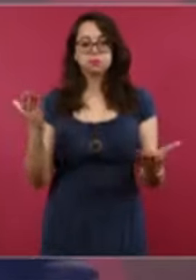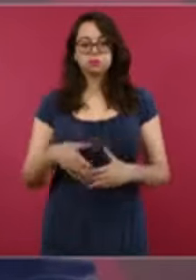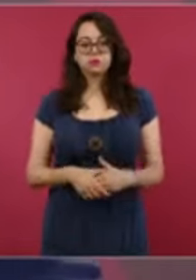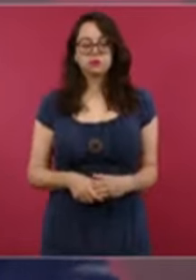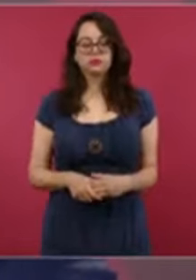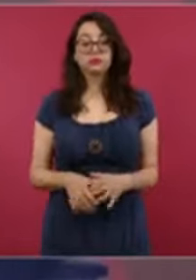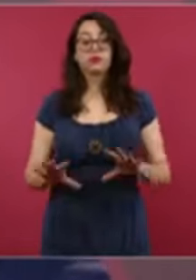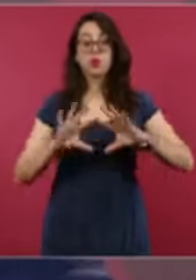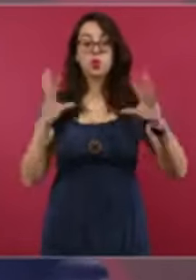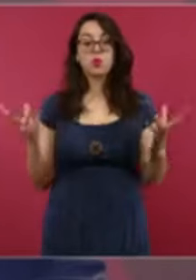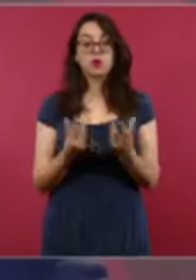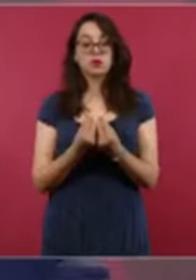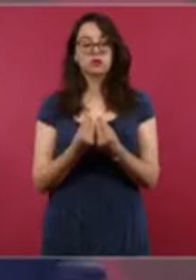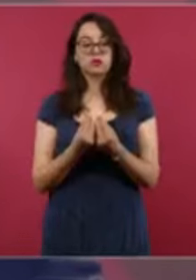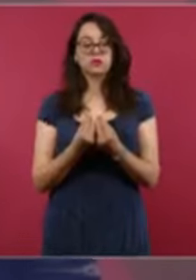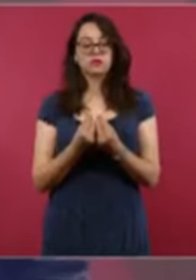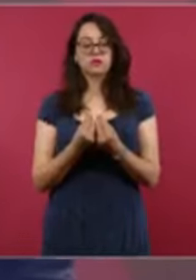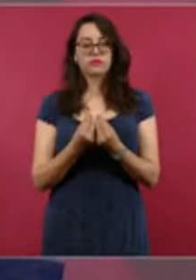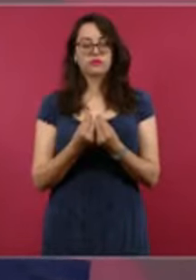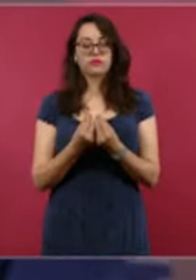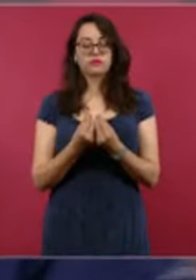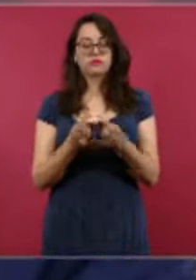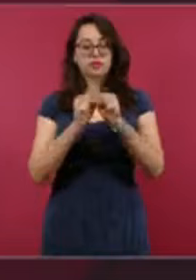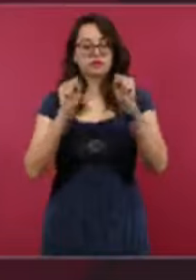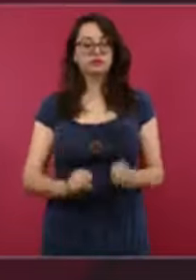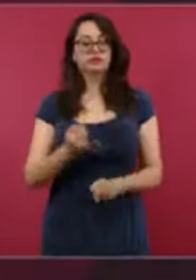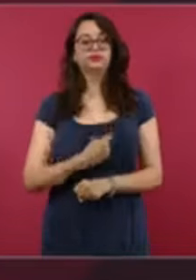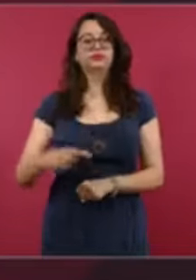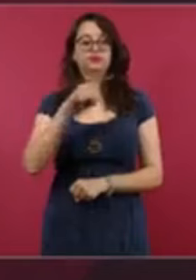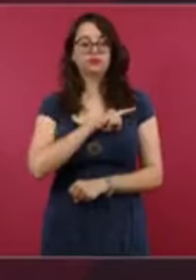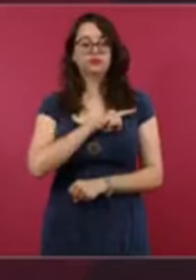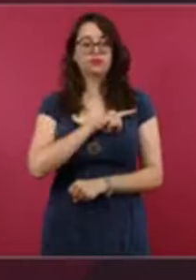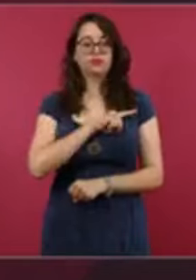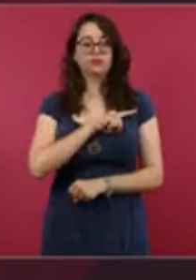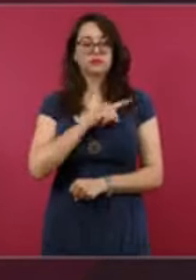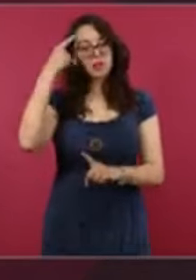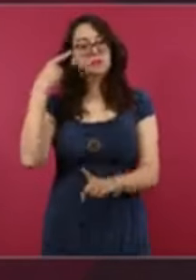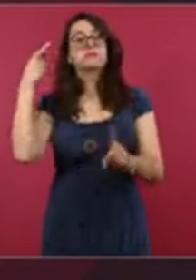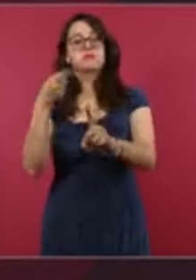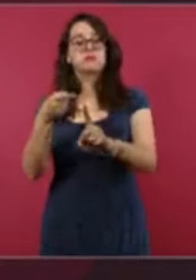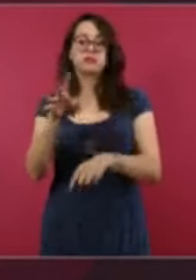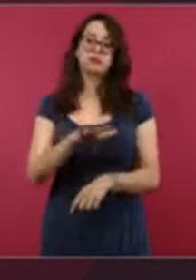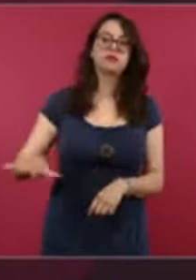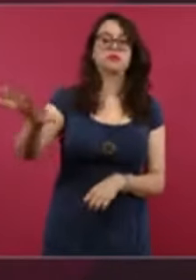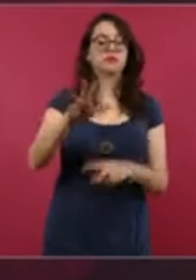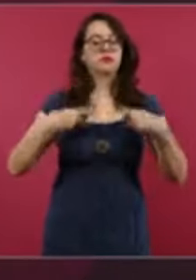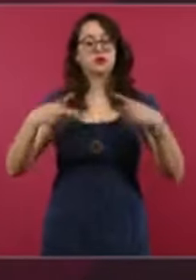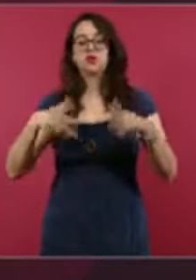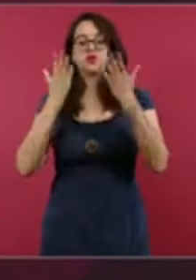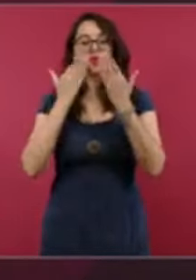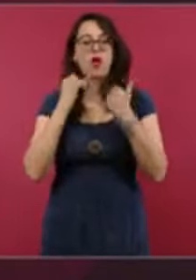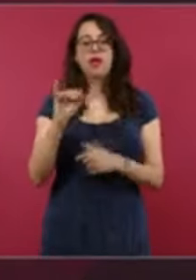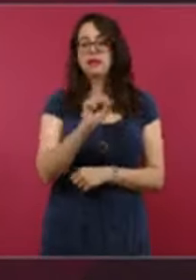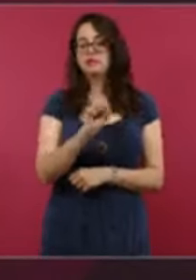y todo esto para atender a la población sin seguridad social y